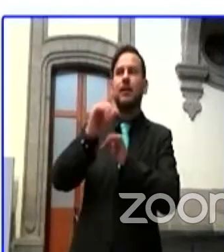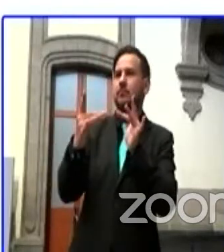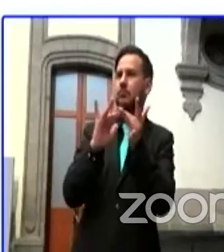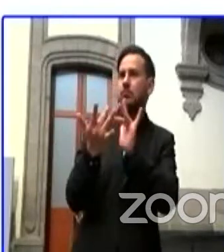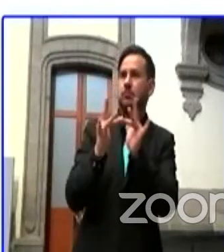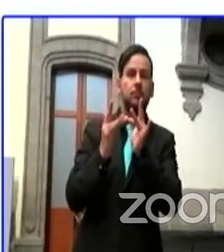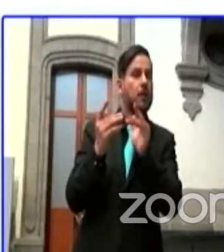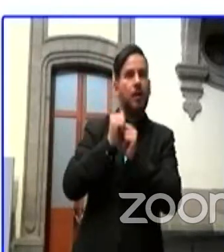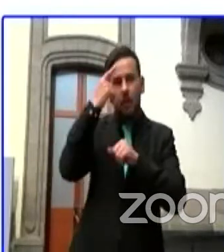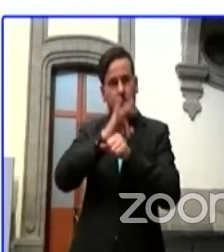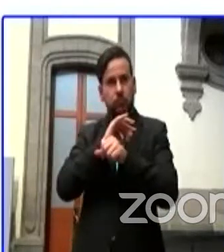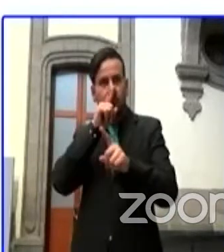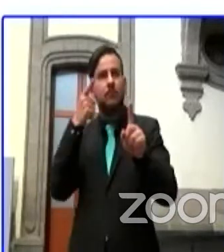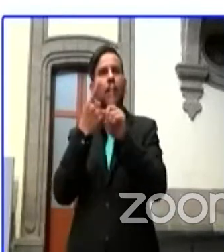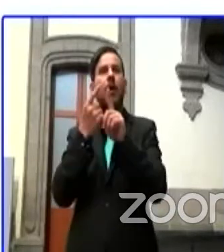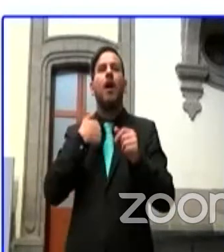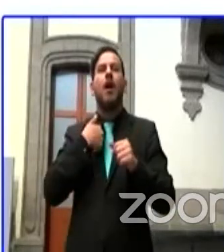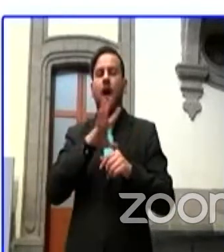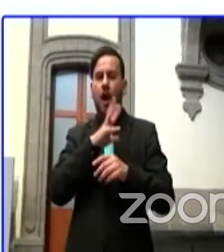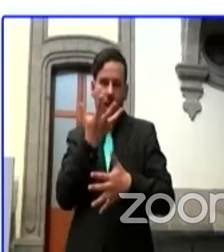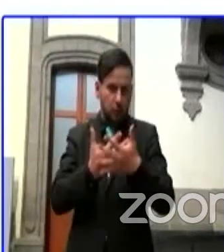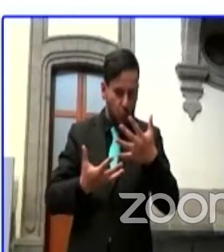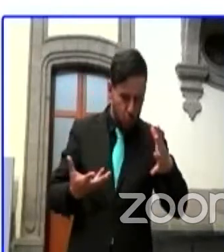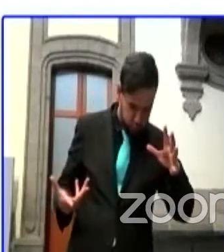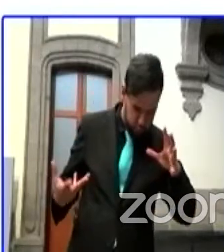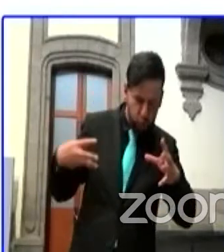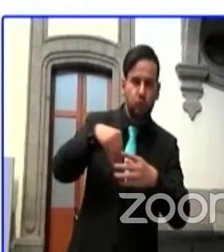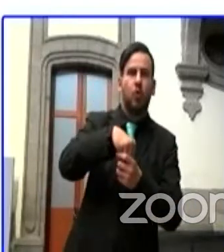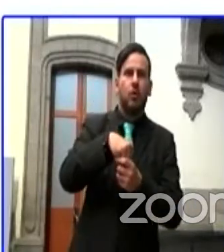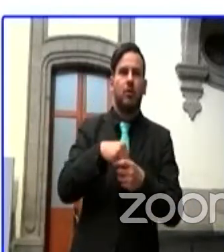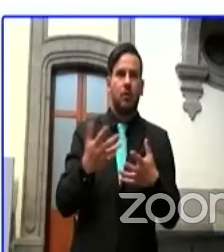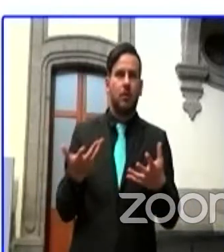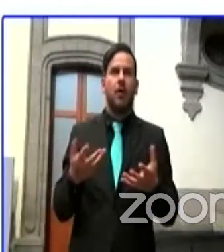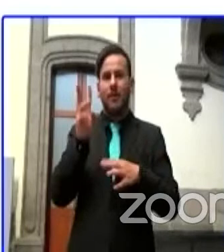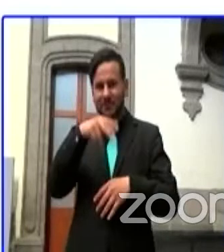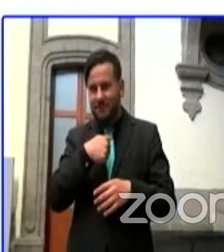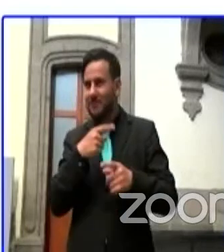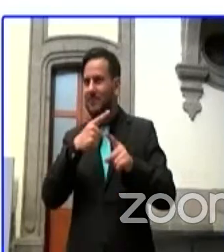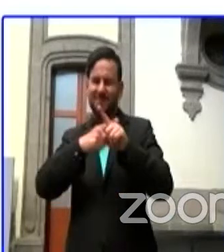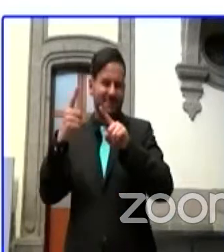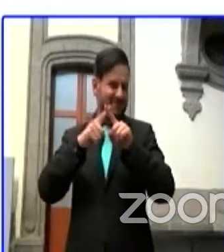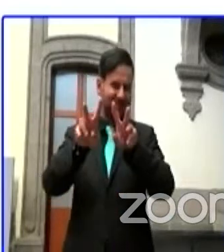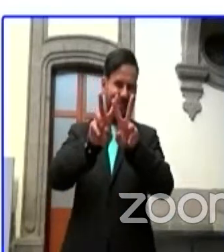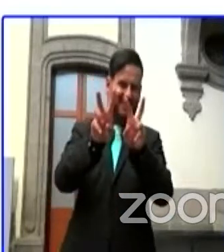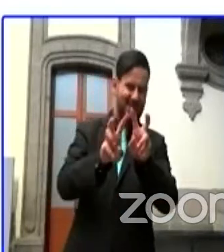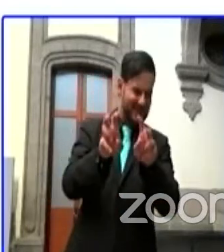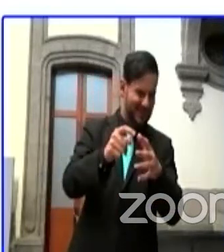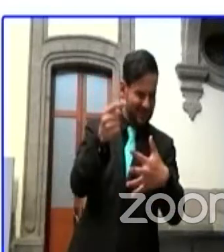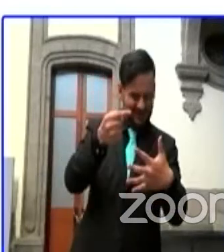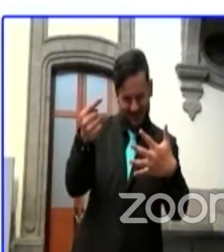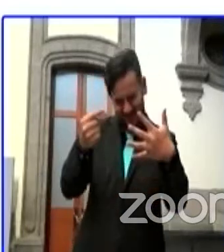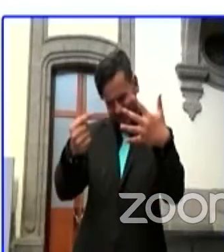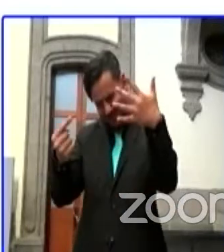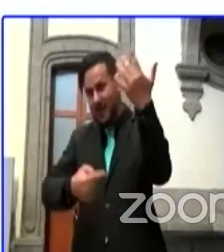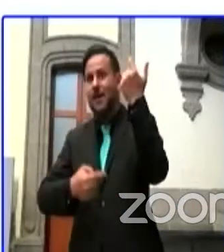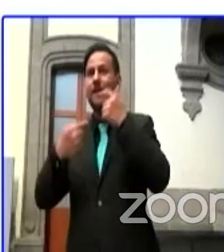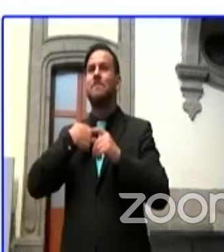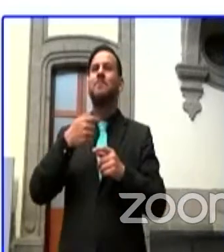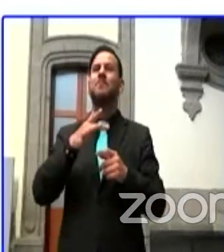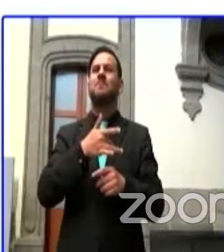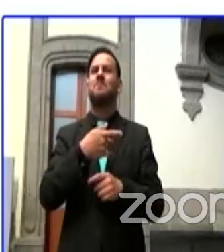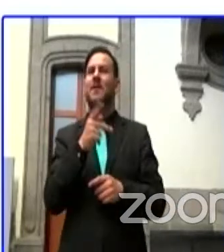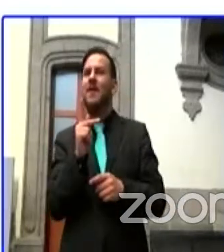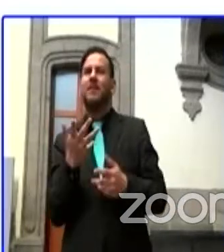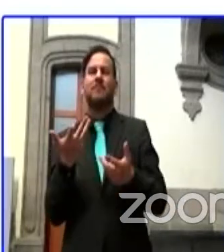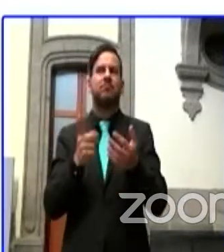que cumplir con el Plan Estatal de Inclusión. Y les podría yo mencionar muchísimos temas también, como por ejemplo, trabajamos con